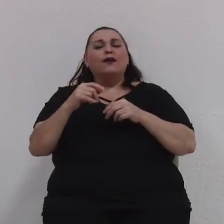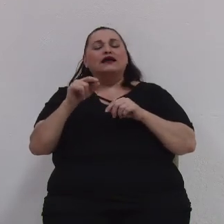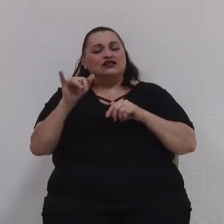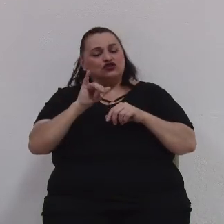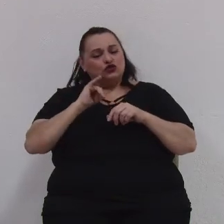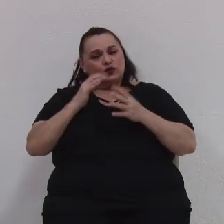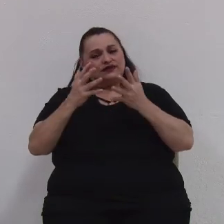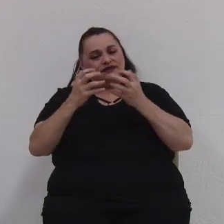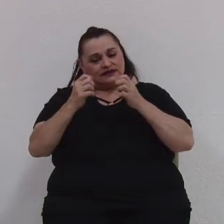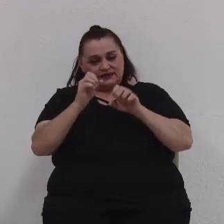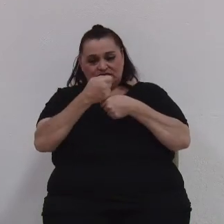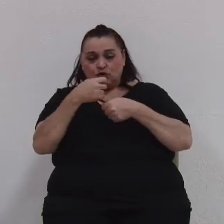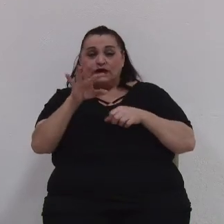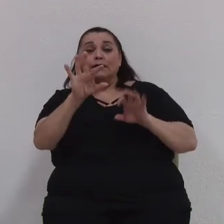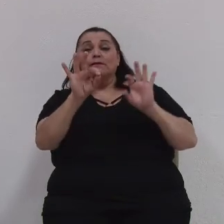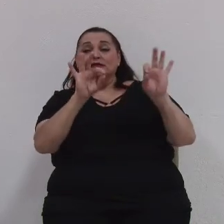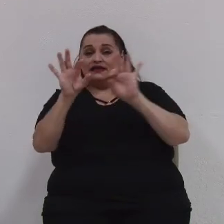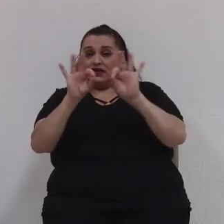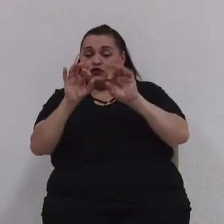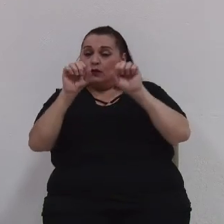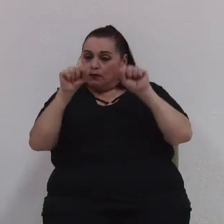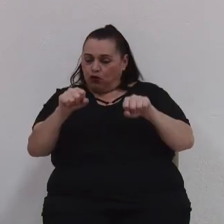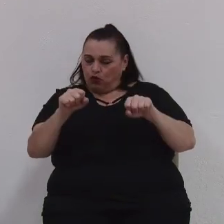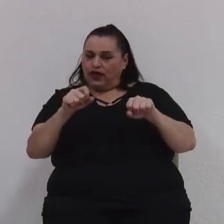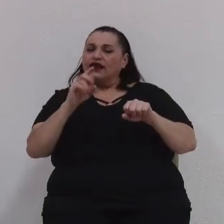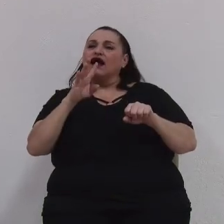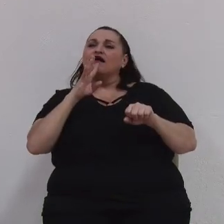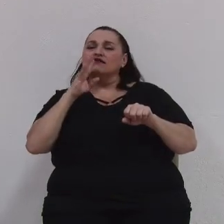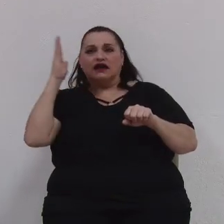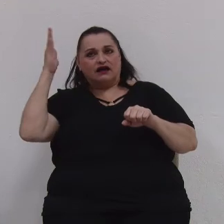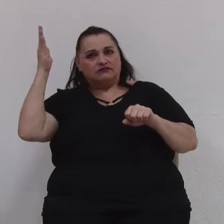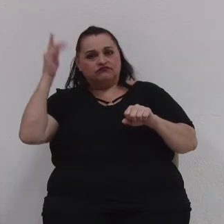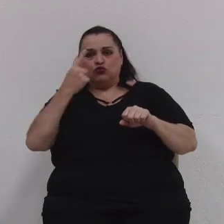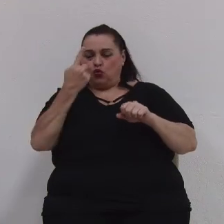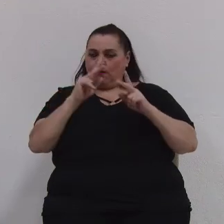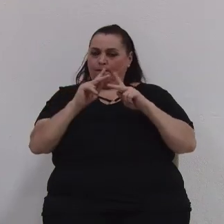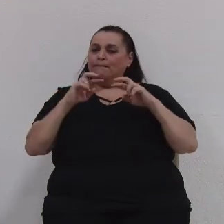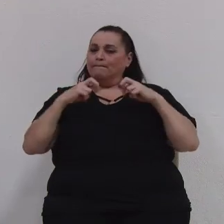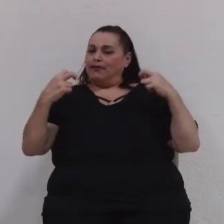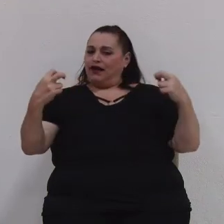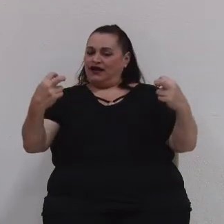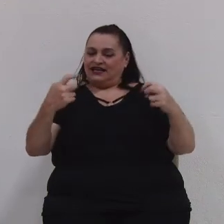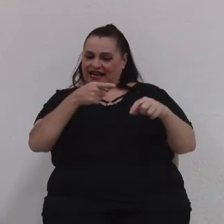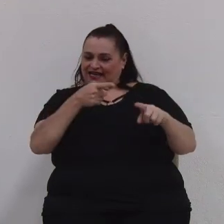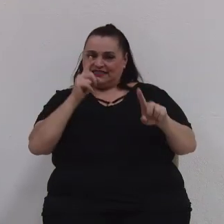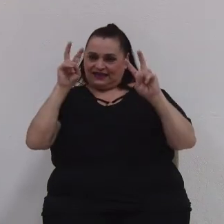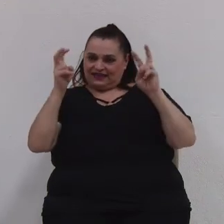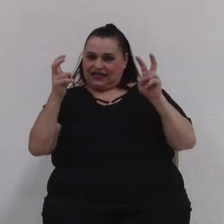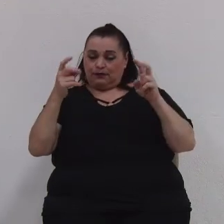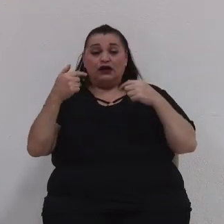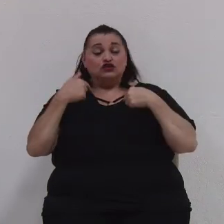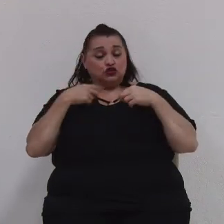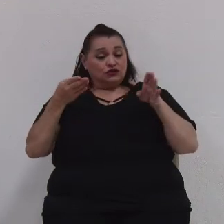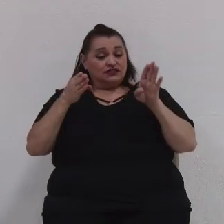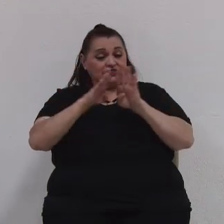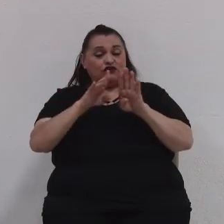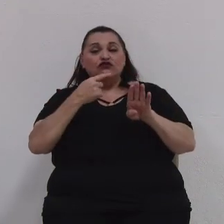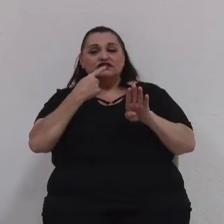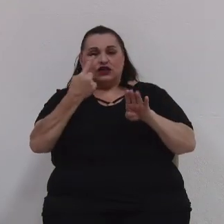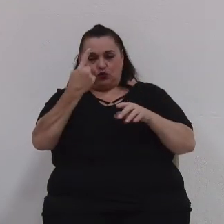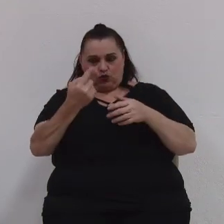una invitación a poder dedicar un panel entero y más a esta conversación. Yo nada más cierro diciendo una